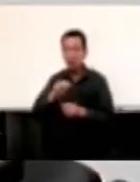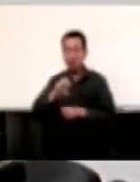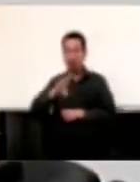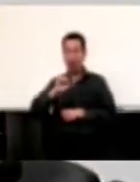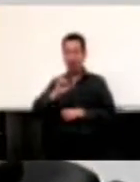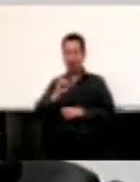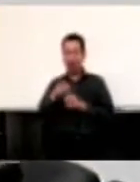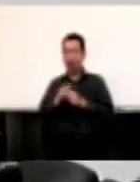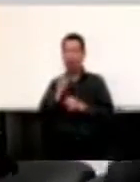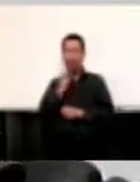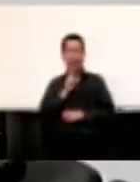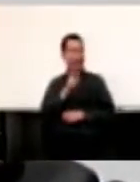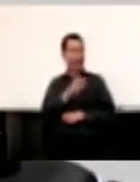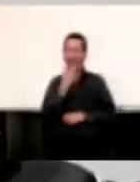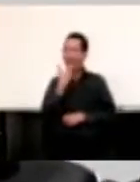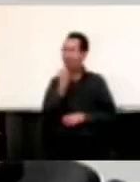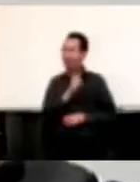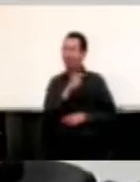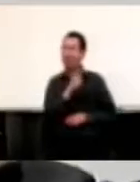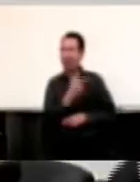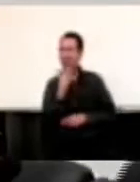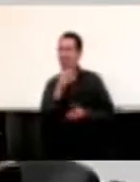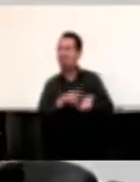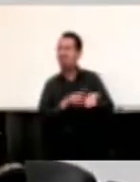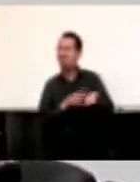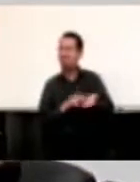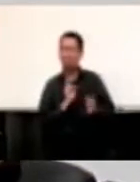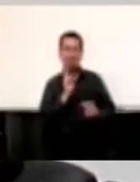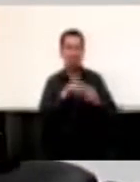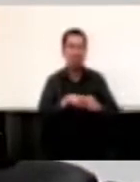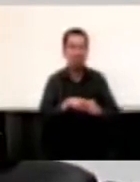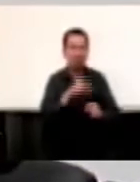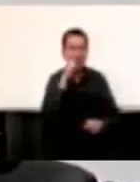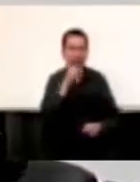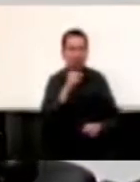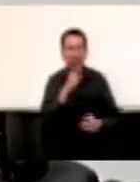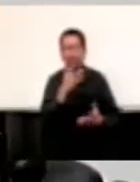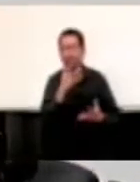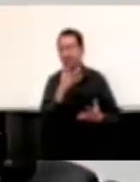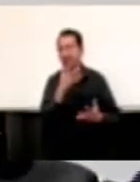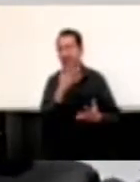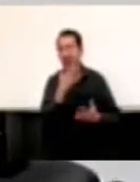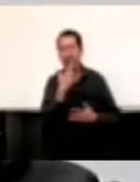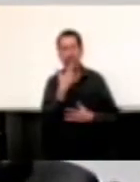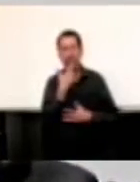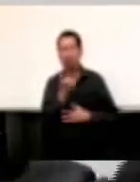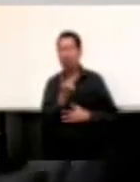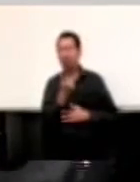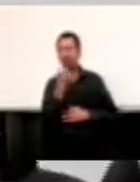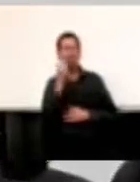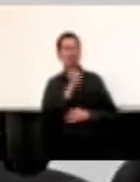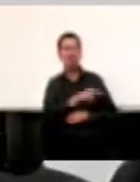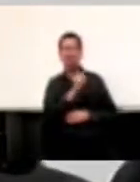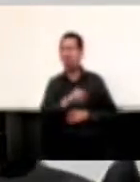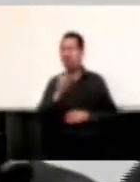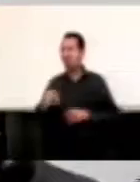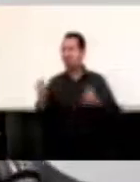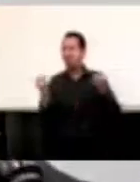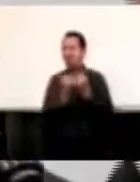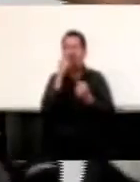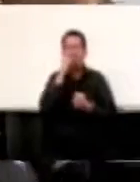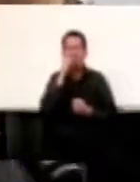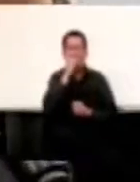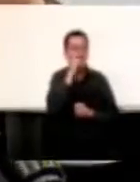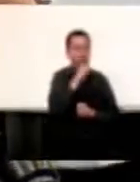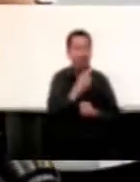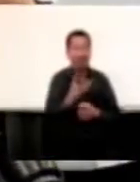los partidos políticos, más crítico de los políticos y de sus acciones, más quizás también voluble e impaciente. ¿Cuál sería el